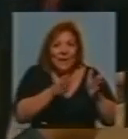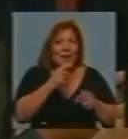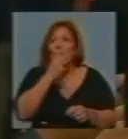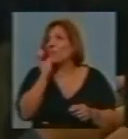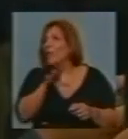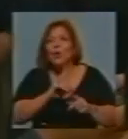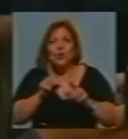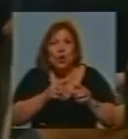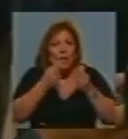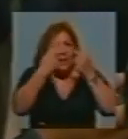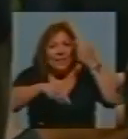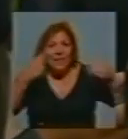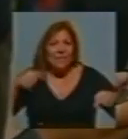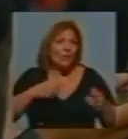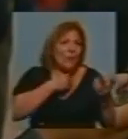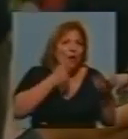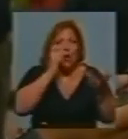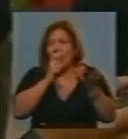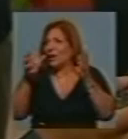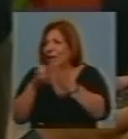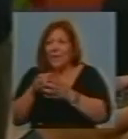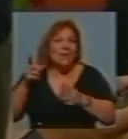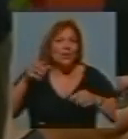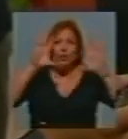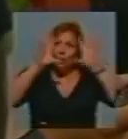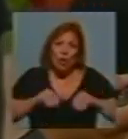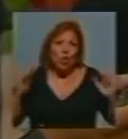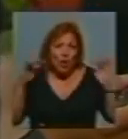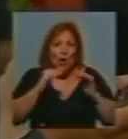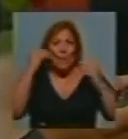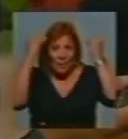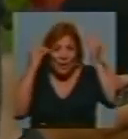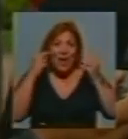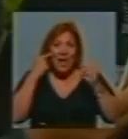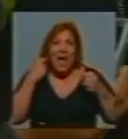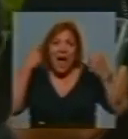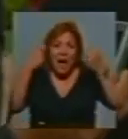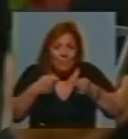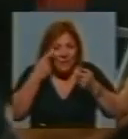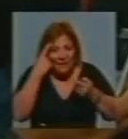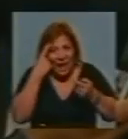que hay gente de todos los sectores, de todos los equipos, de todos los lugares. Y eso es lo bueno, digo, apostar